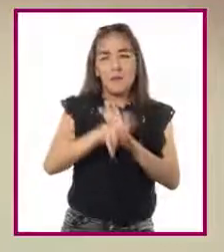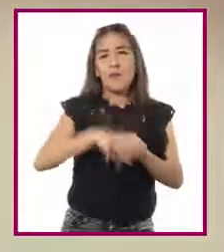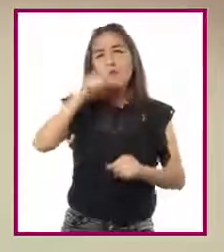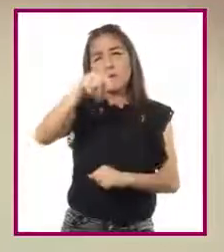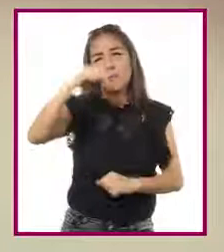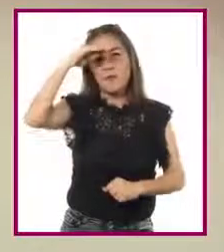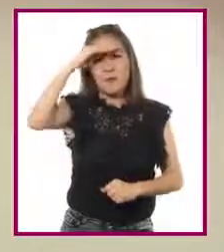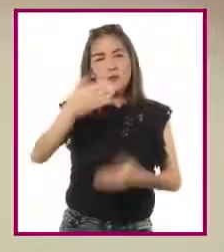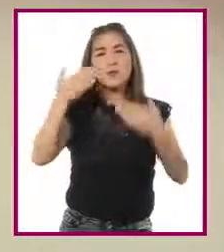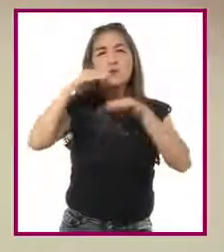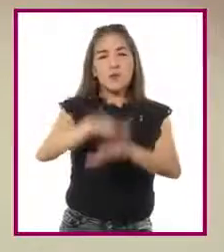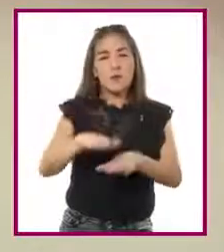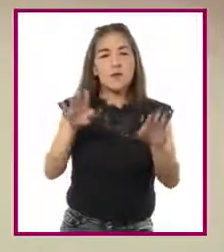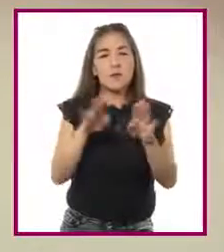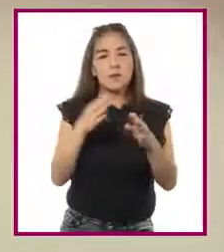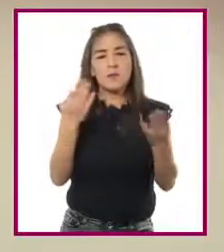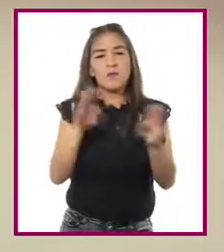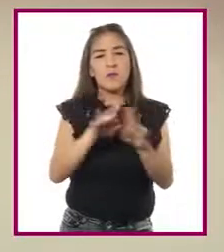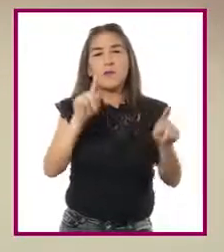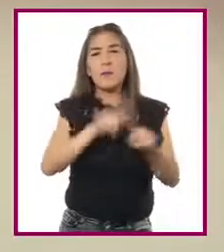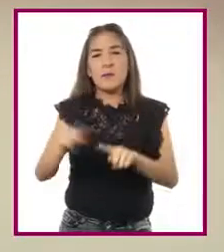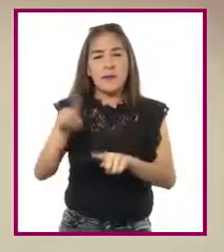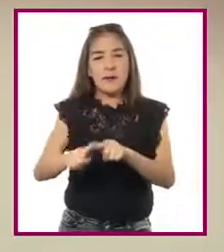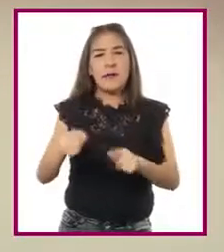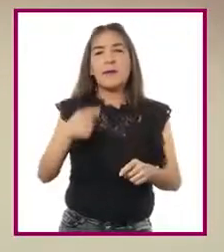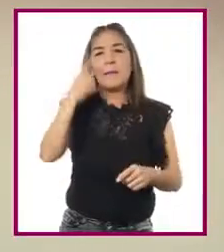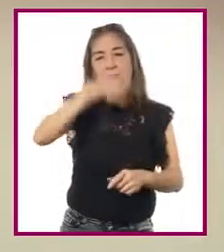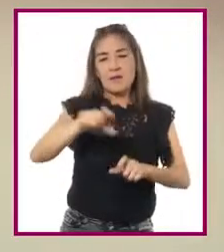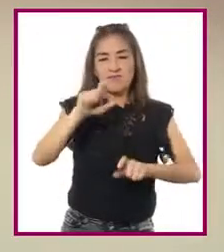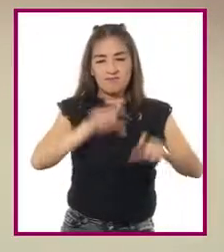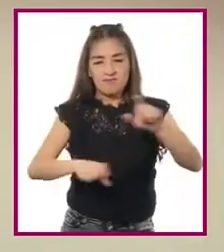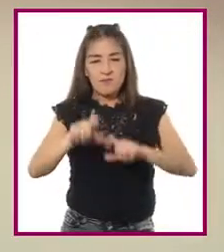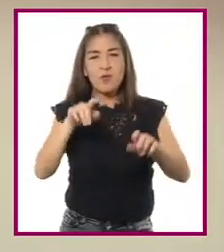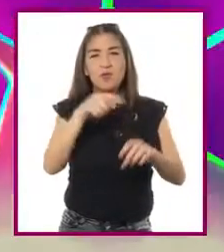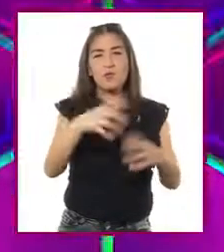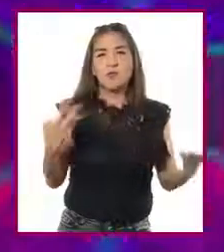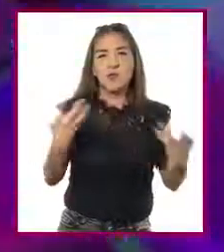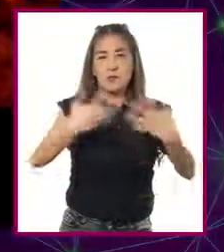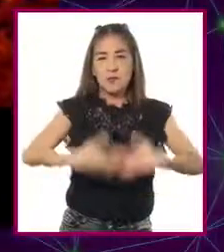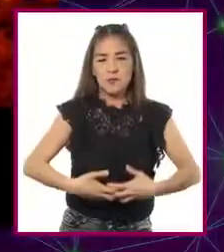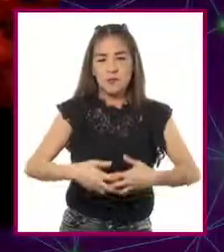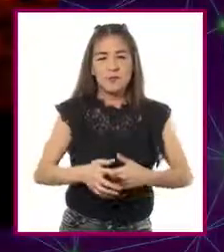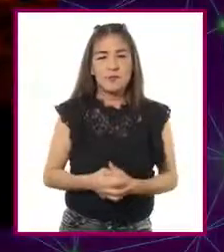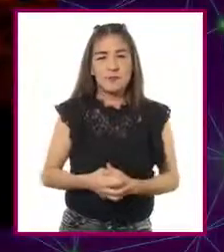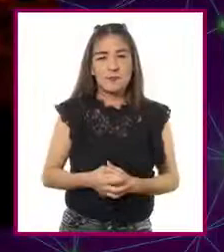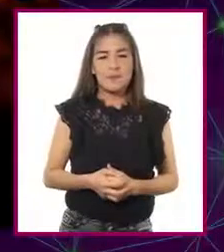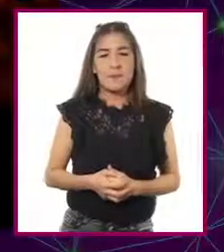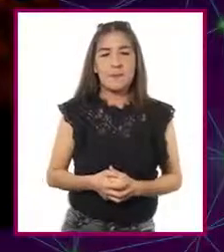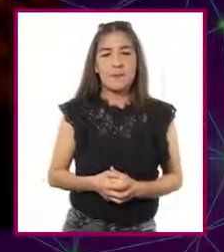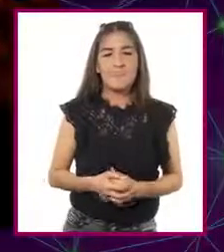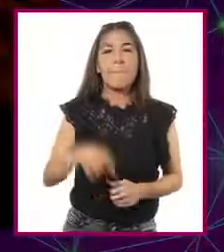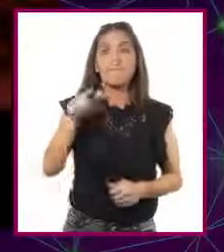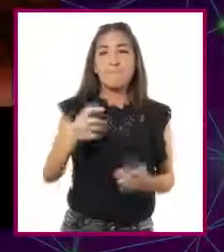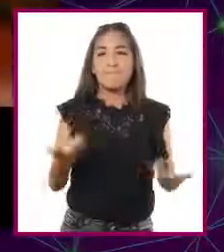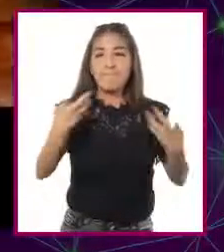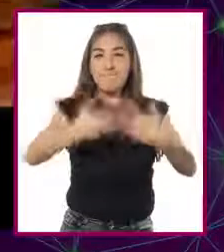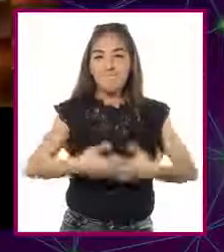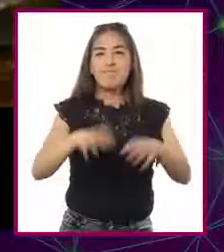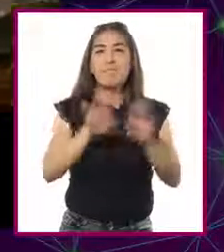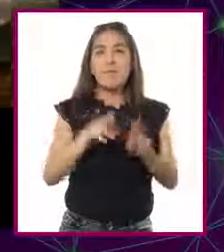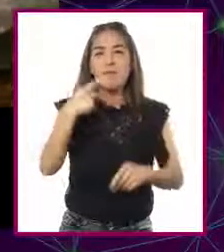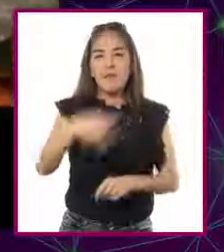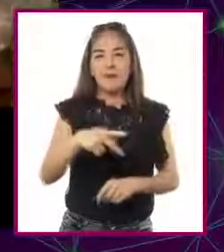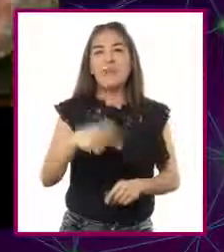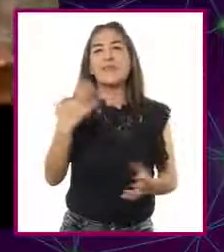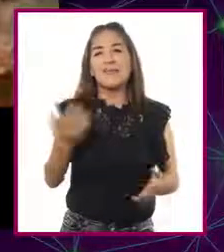reflexionen sobre las manifestaciones de las reacciones de combustión. La combustión es una reacción química en la